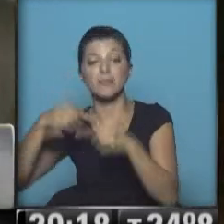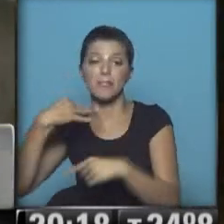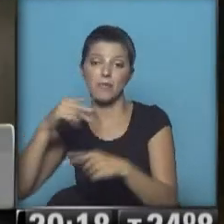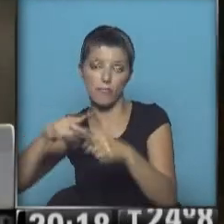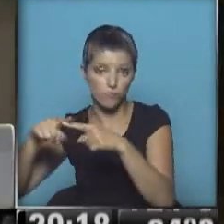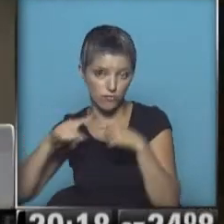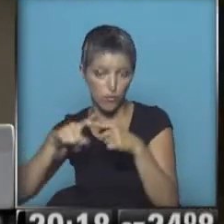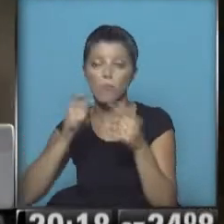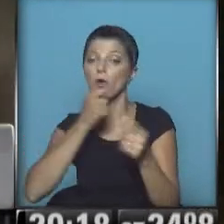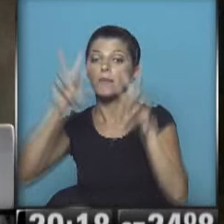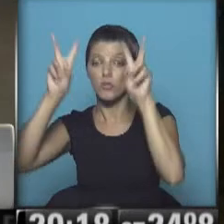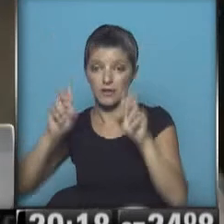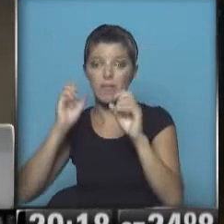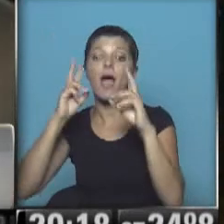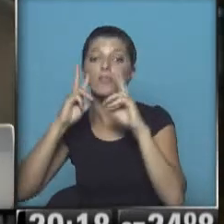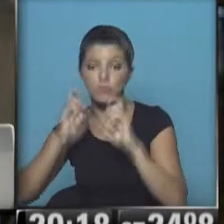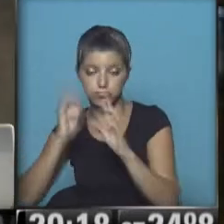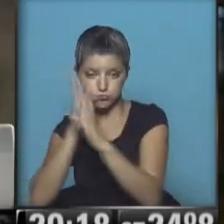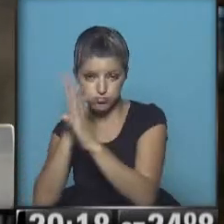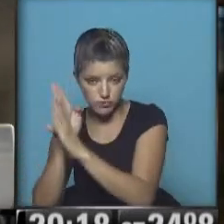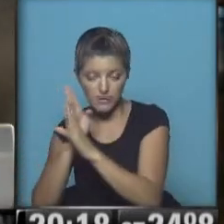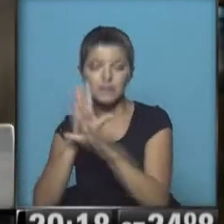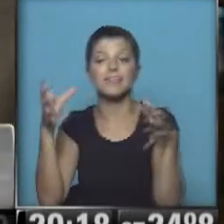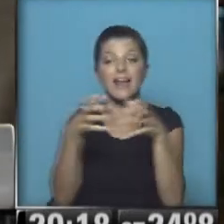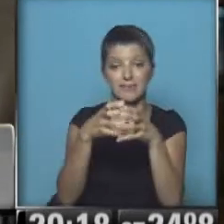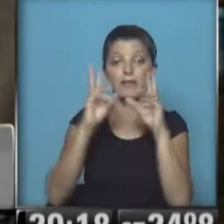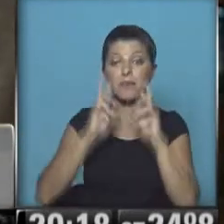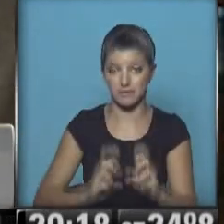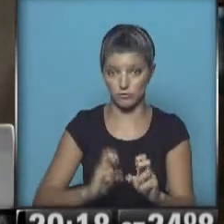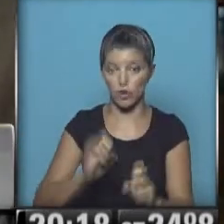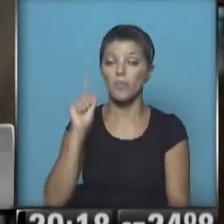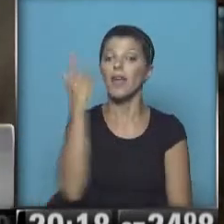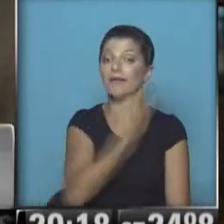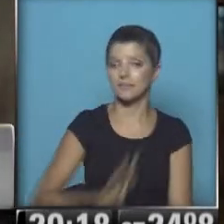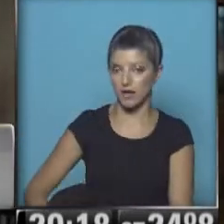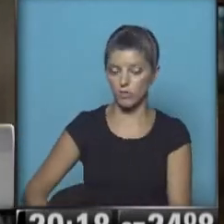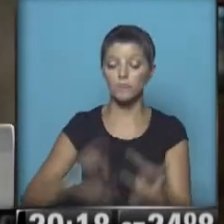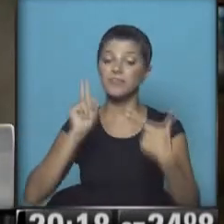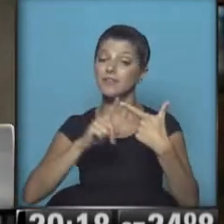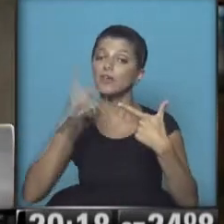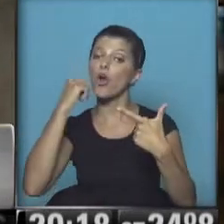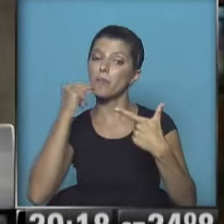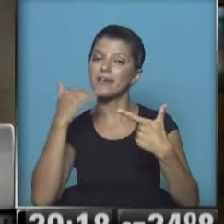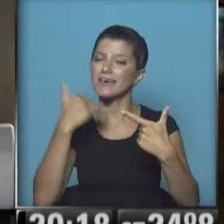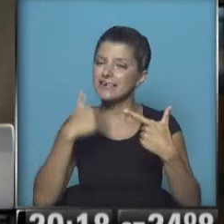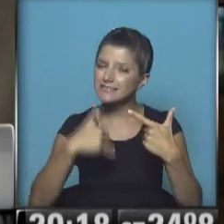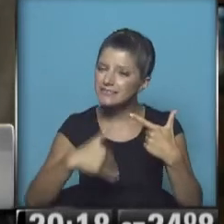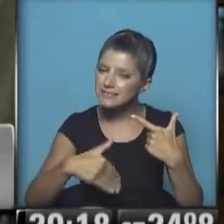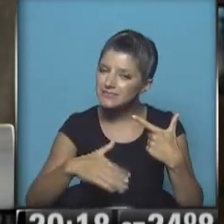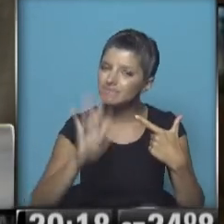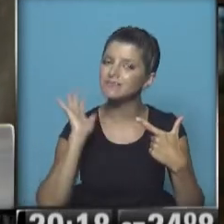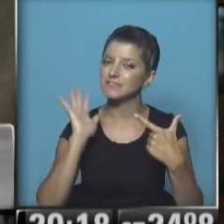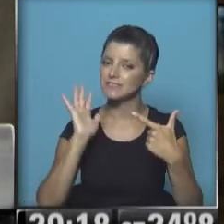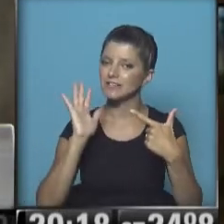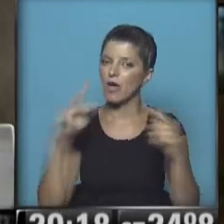estaba el tema de los espías y de la Secretaría de Inteligencia del Estado. Y Pino Solanas, que casi desliza y casi